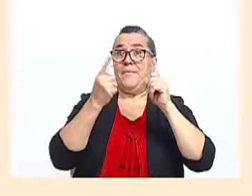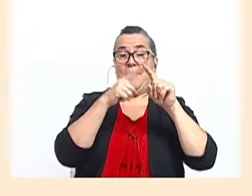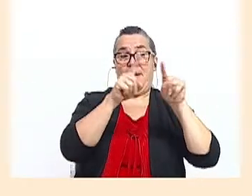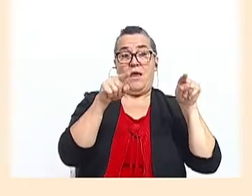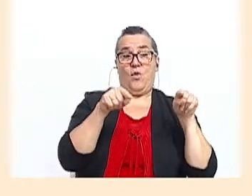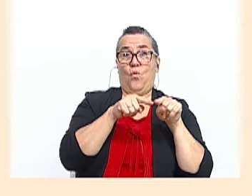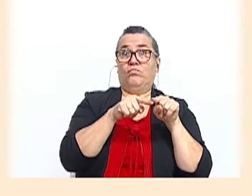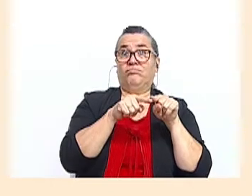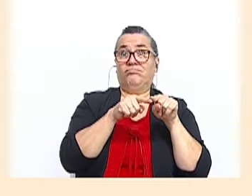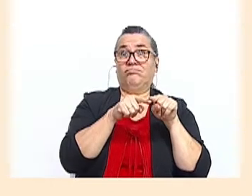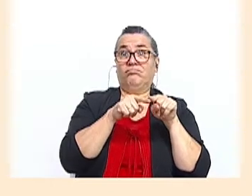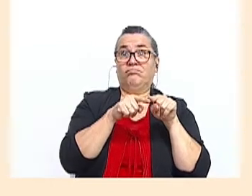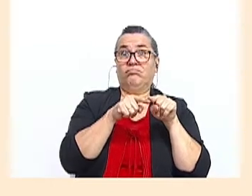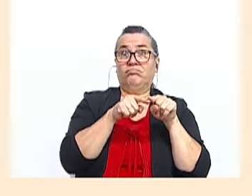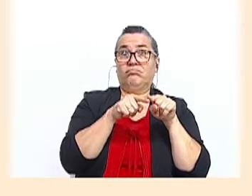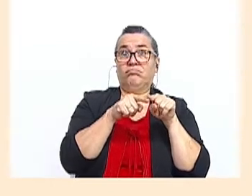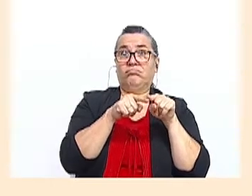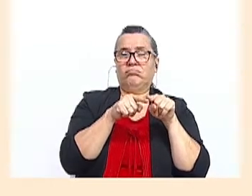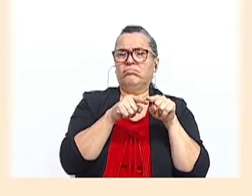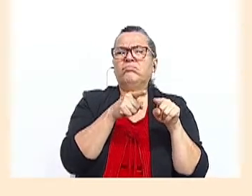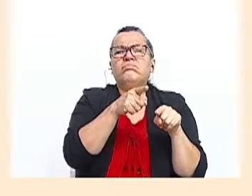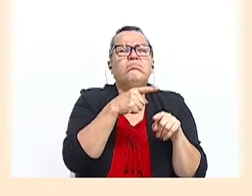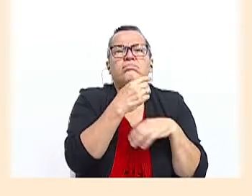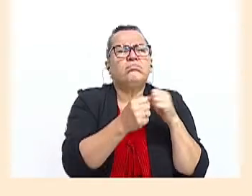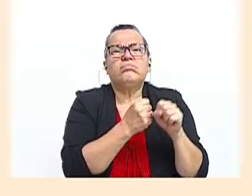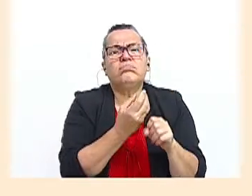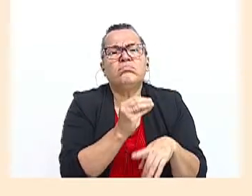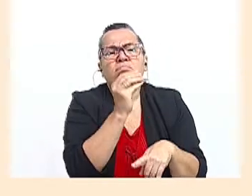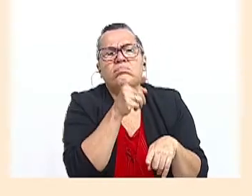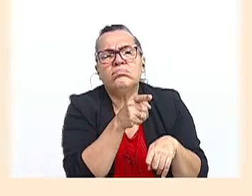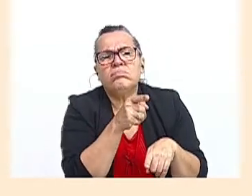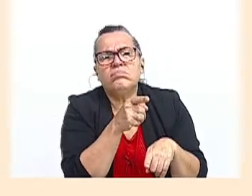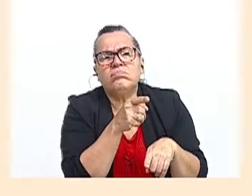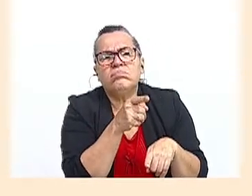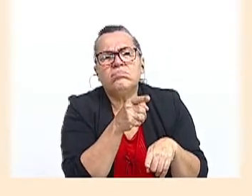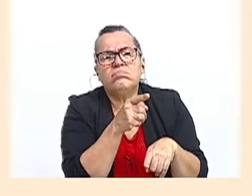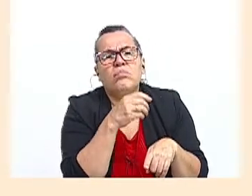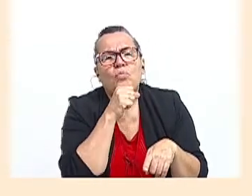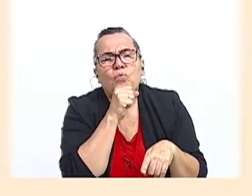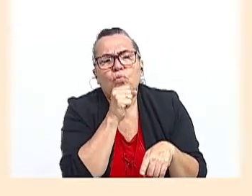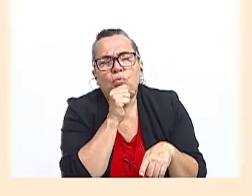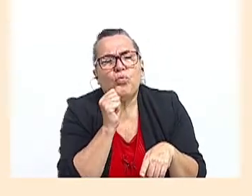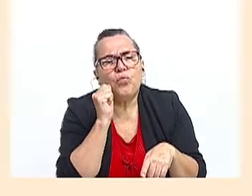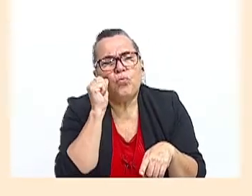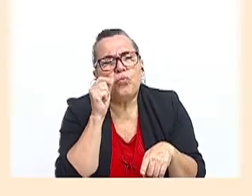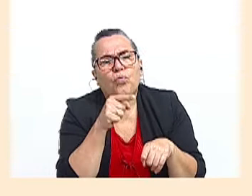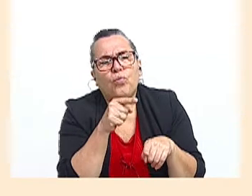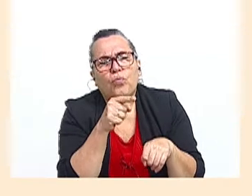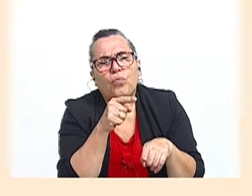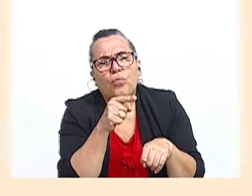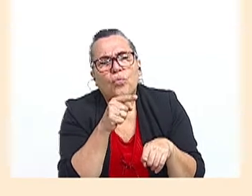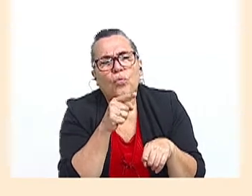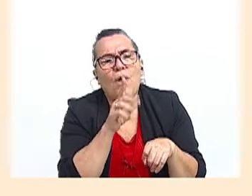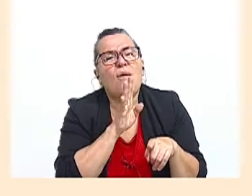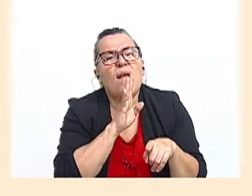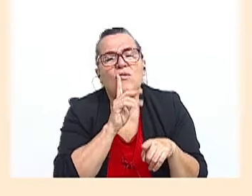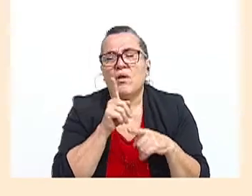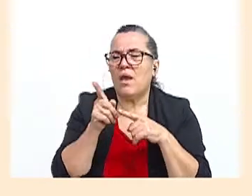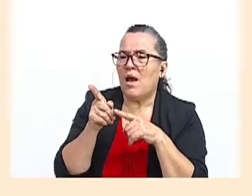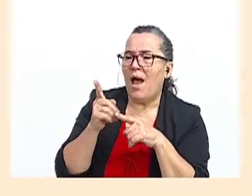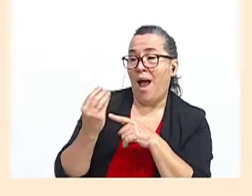Primer recuadro. ¿Qué edad tiene, joven?, dice el adulto mayor, dirigiéndose a un